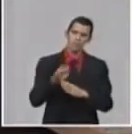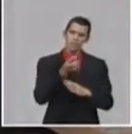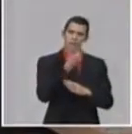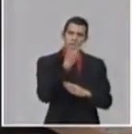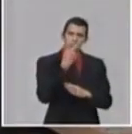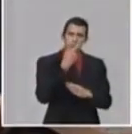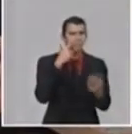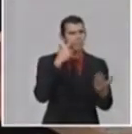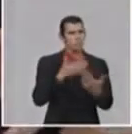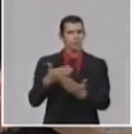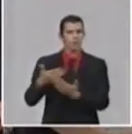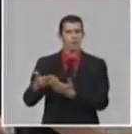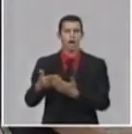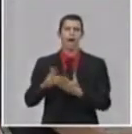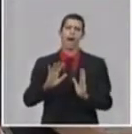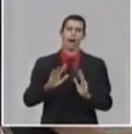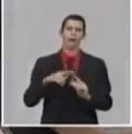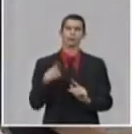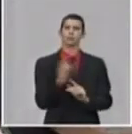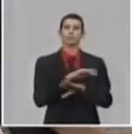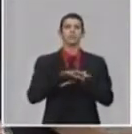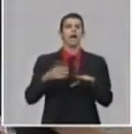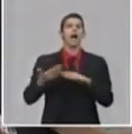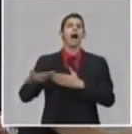otros coronavirus,